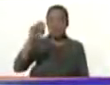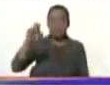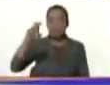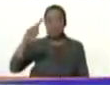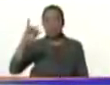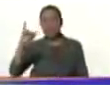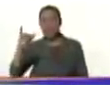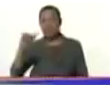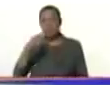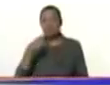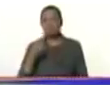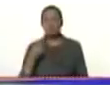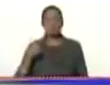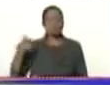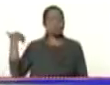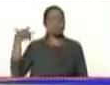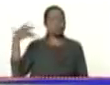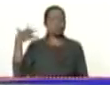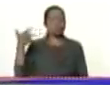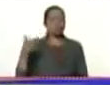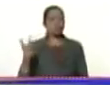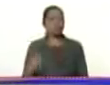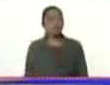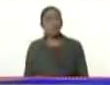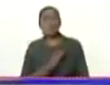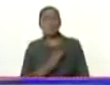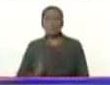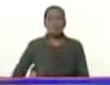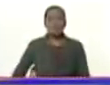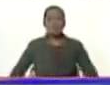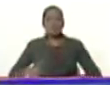Naguará, no le llevamos nada, presidente Kennedy.